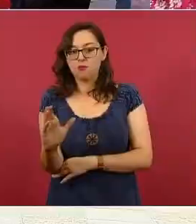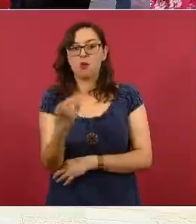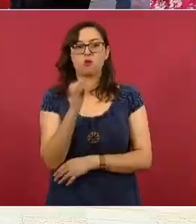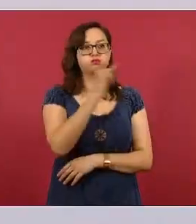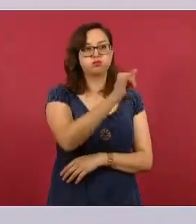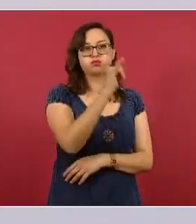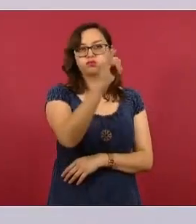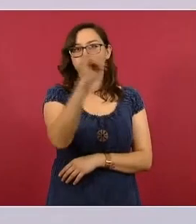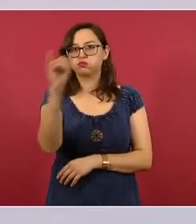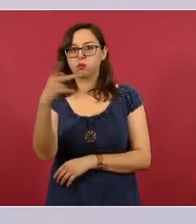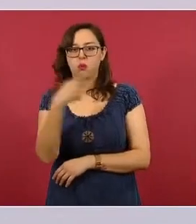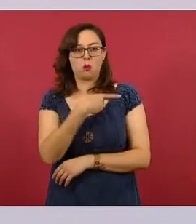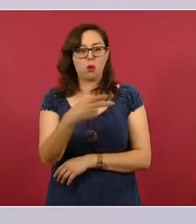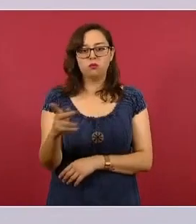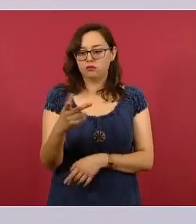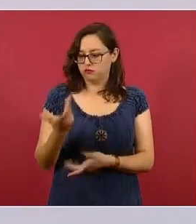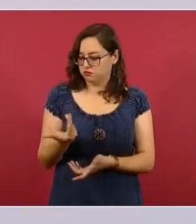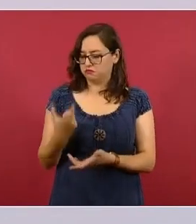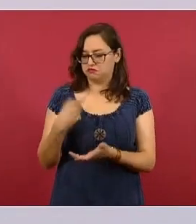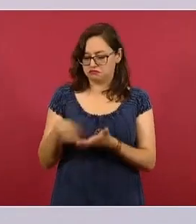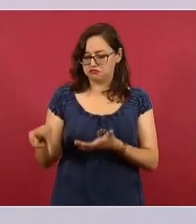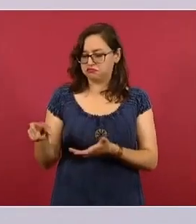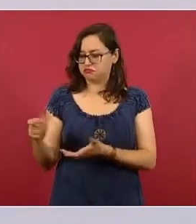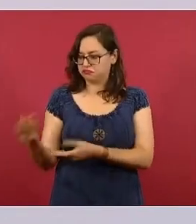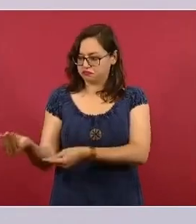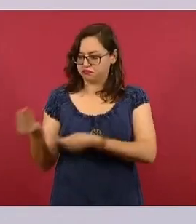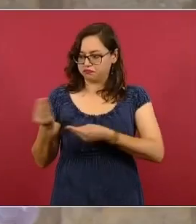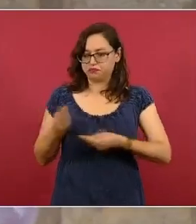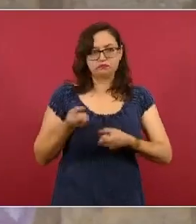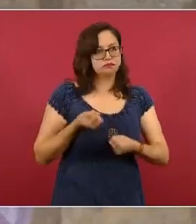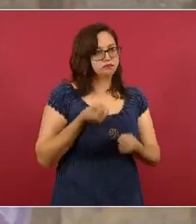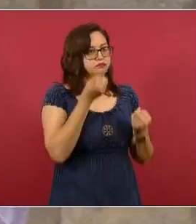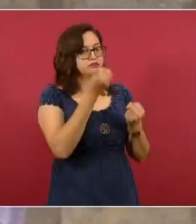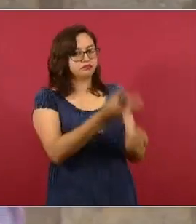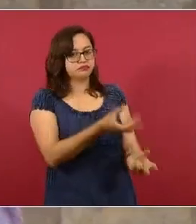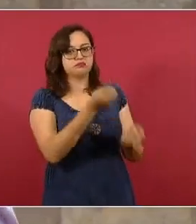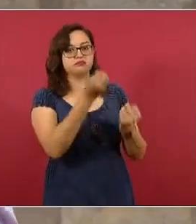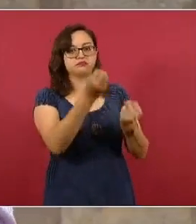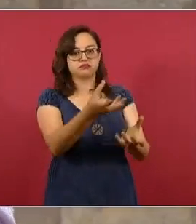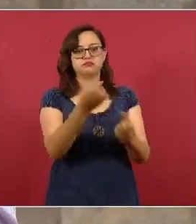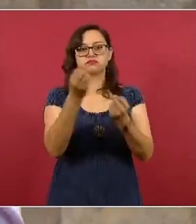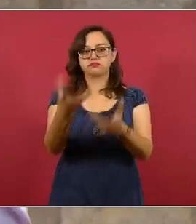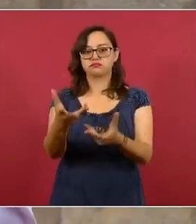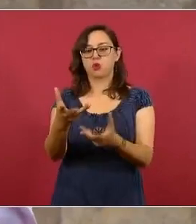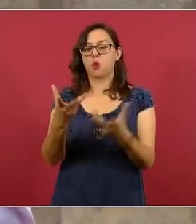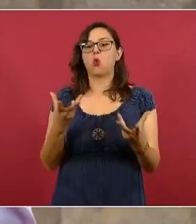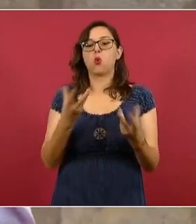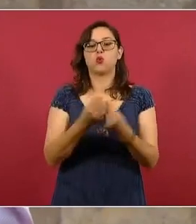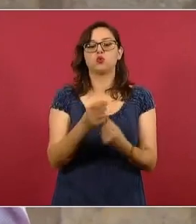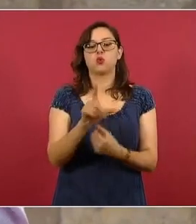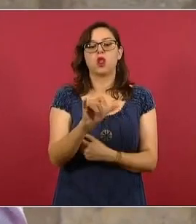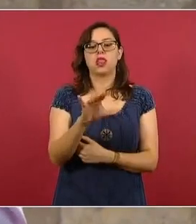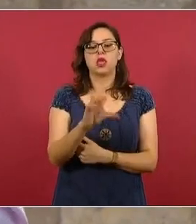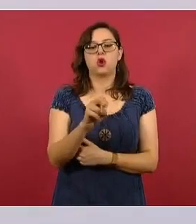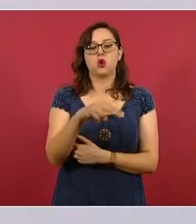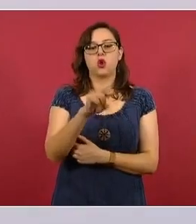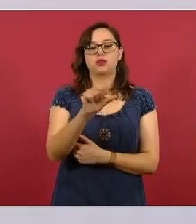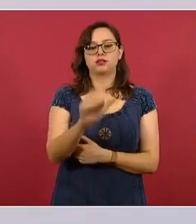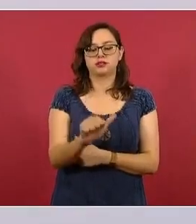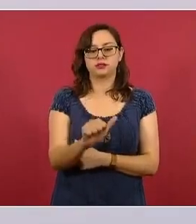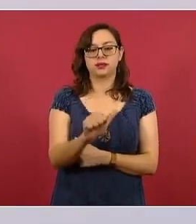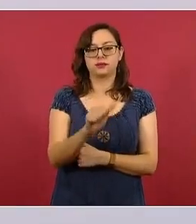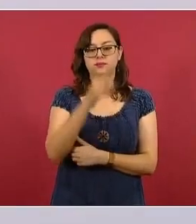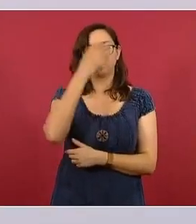más pobres del país. Lo compramos para distribuirlo a través de Diconsa. Solo para que tengan una